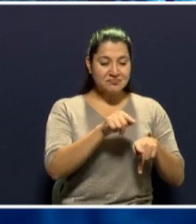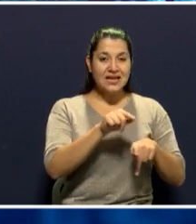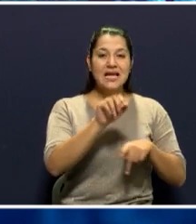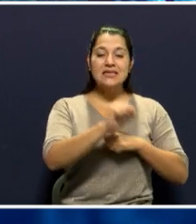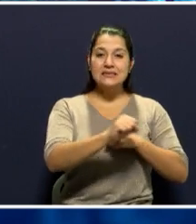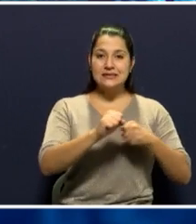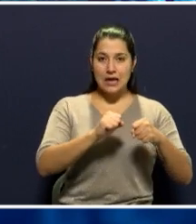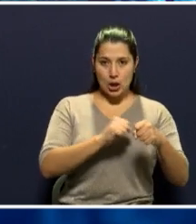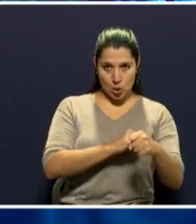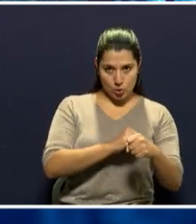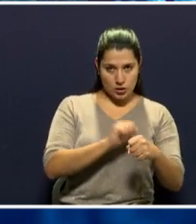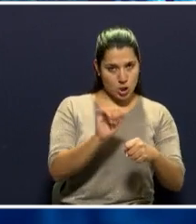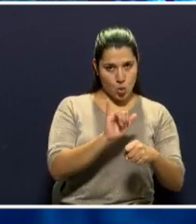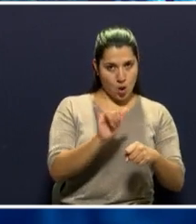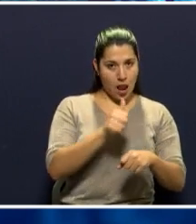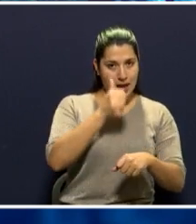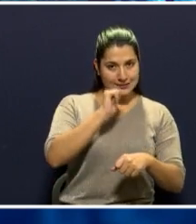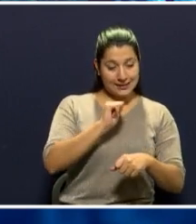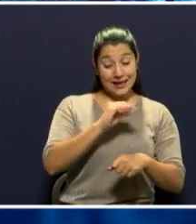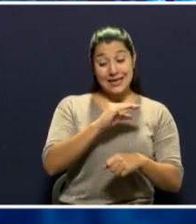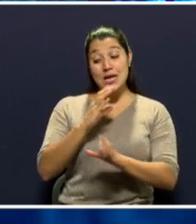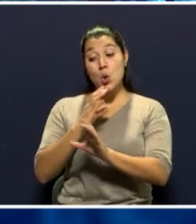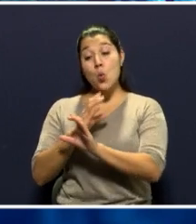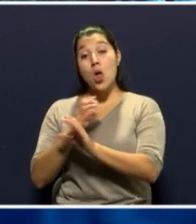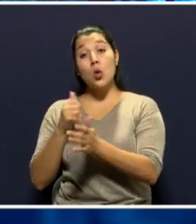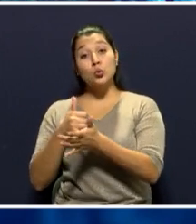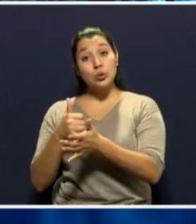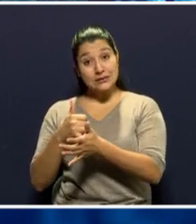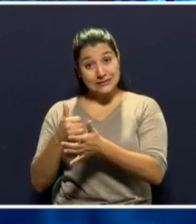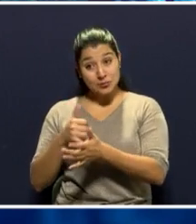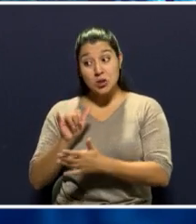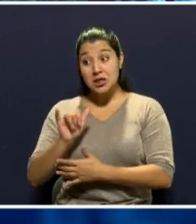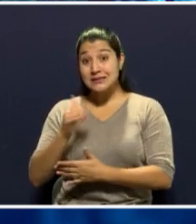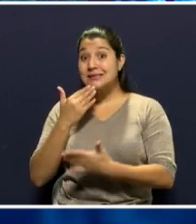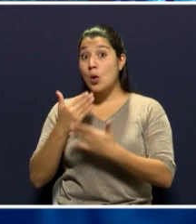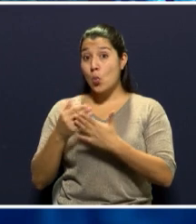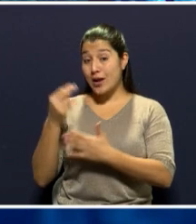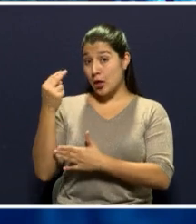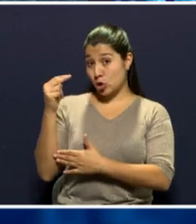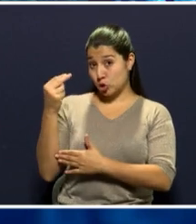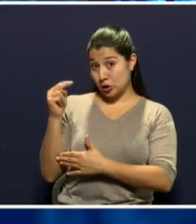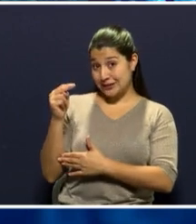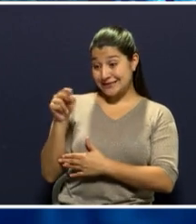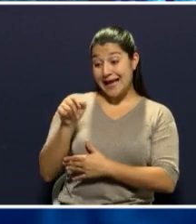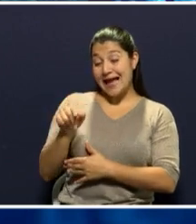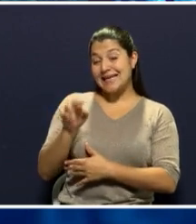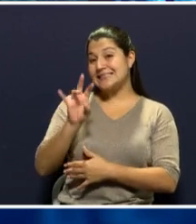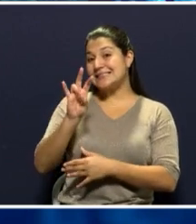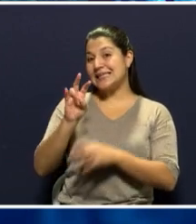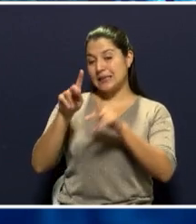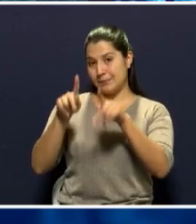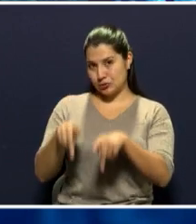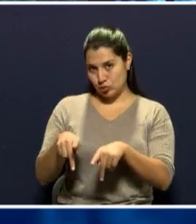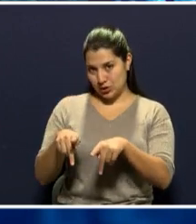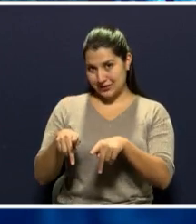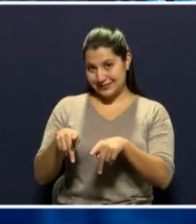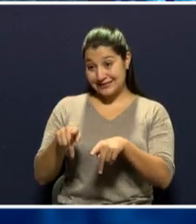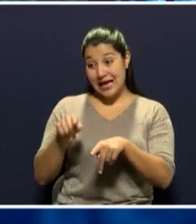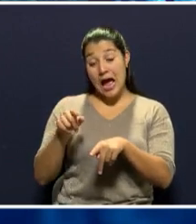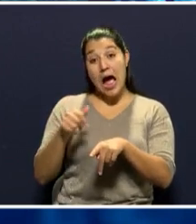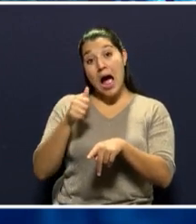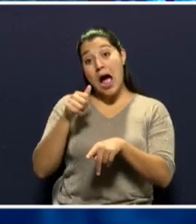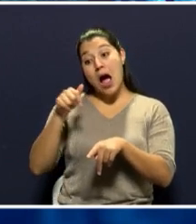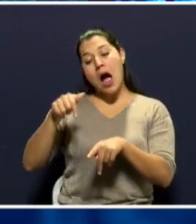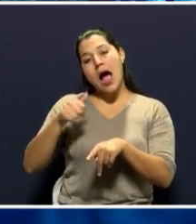ayer. Y en cuidados intensivos, y esta es una muy buena noticia, hay 7 pacientes, una